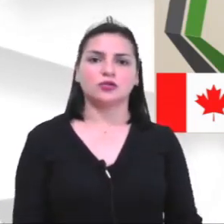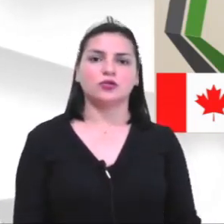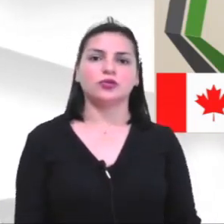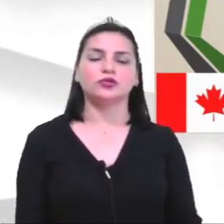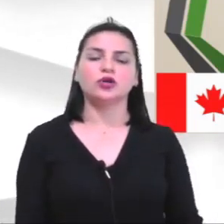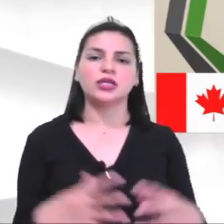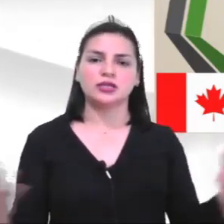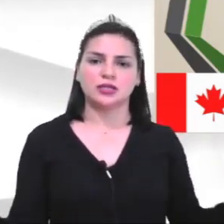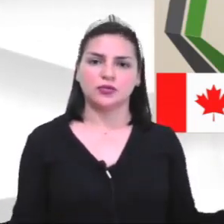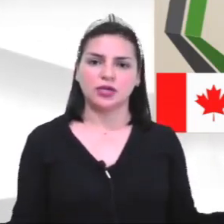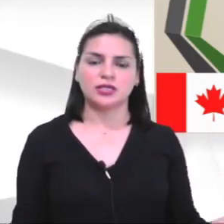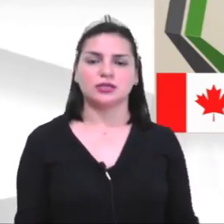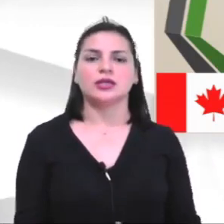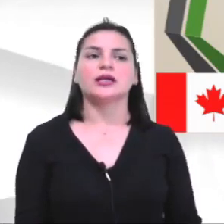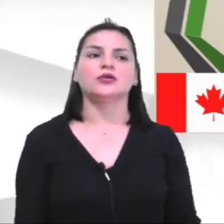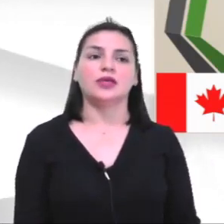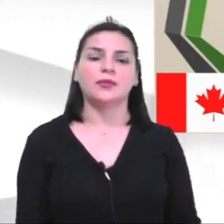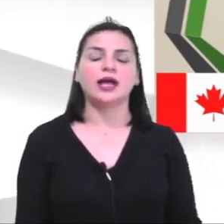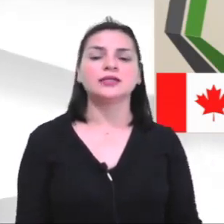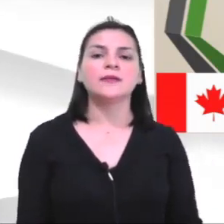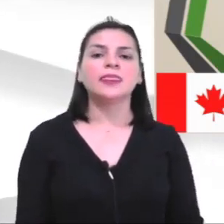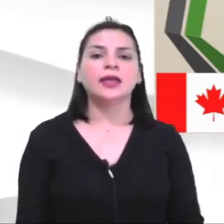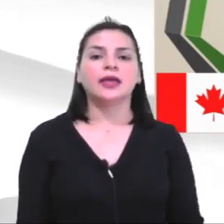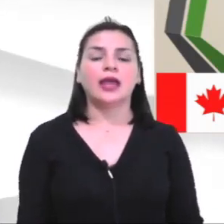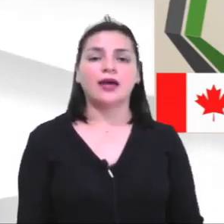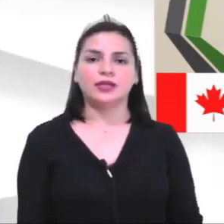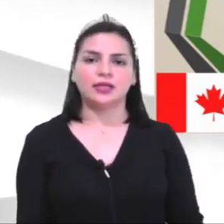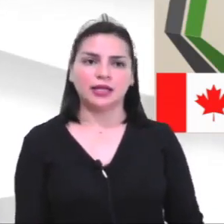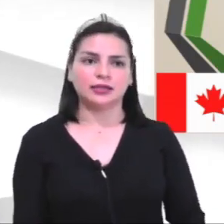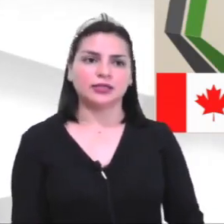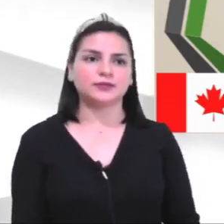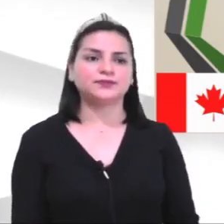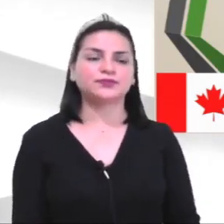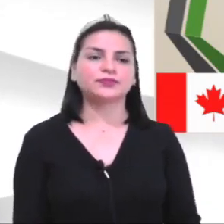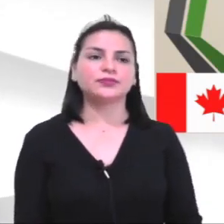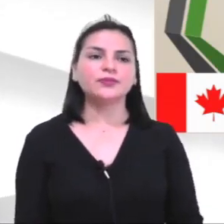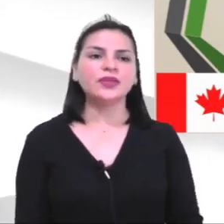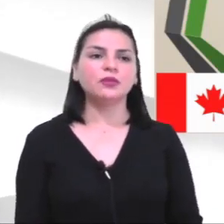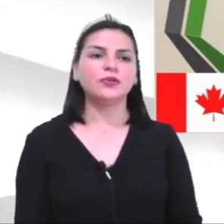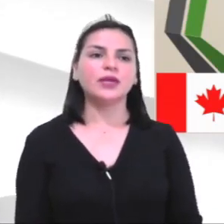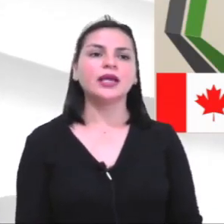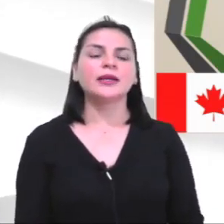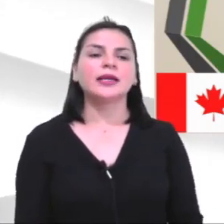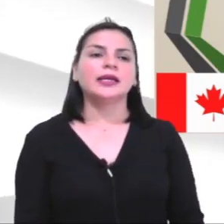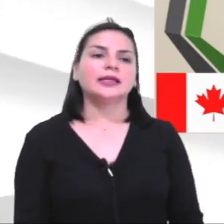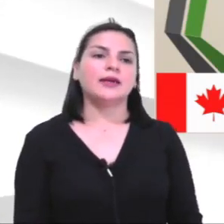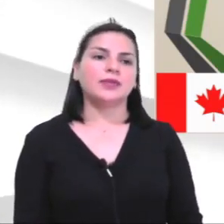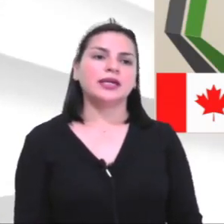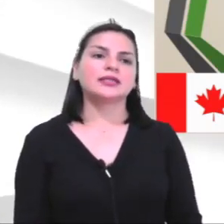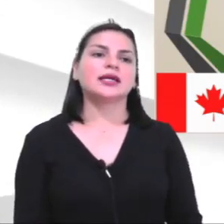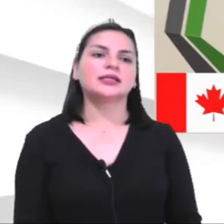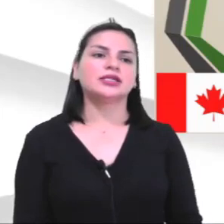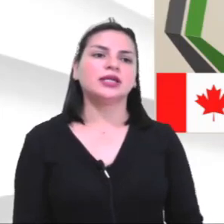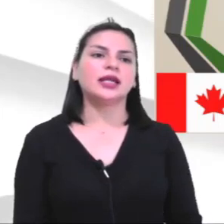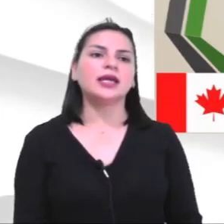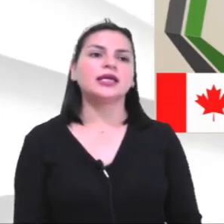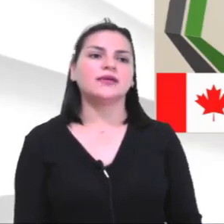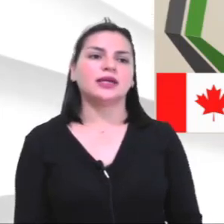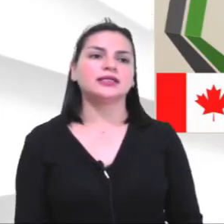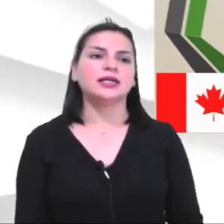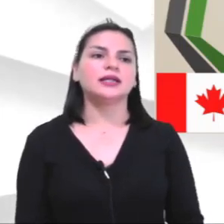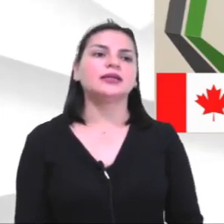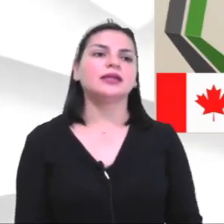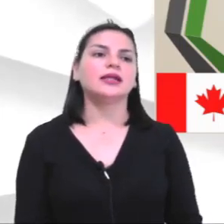en esos grupos, no se distribuye hacia los demás habitantes. Muy bien, también está Chile